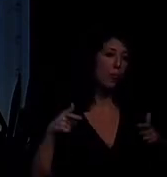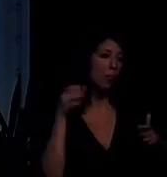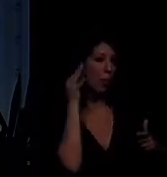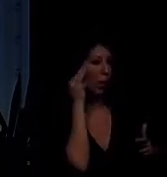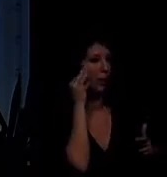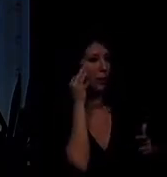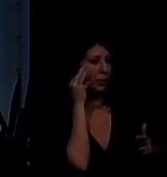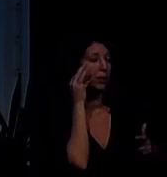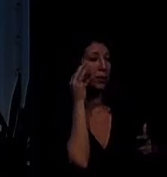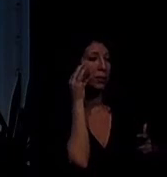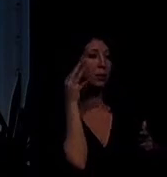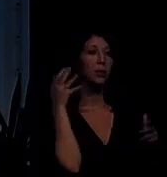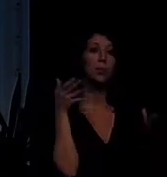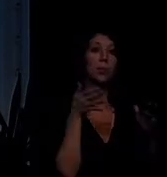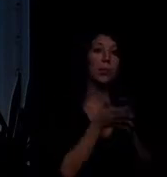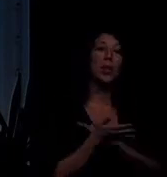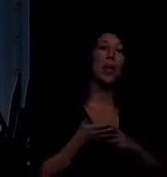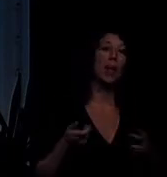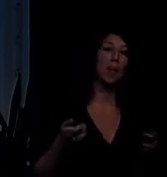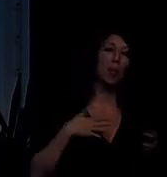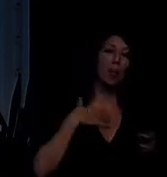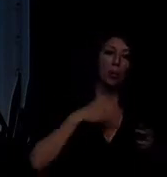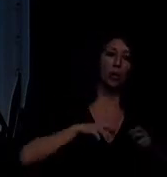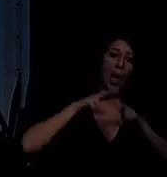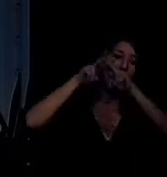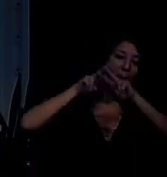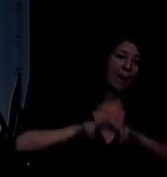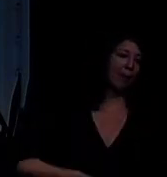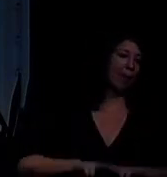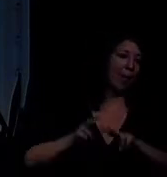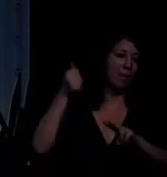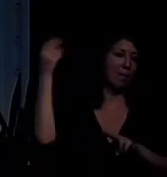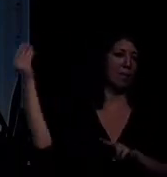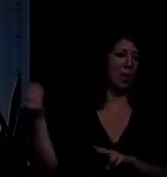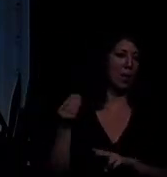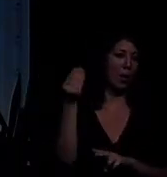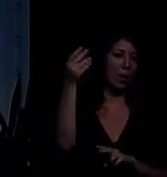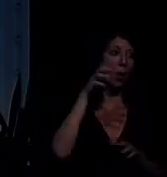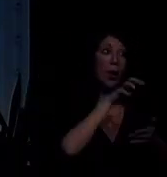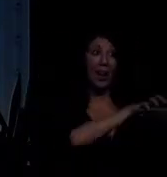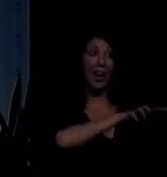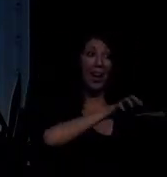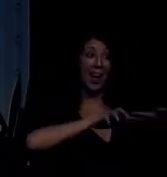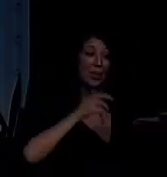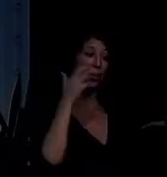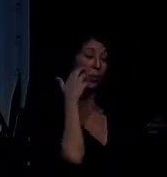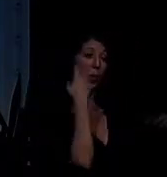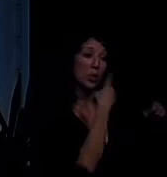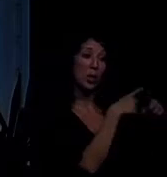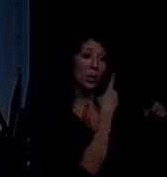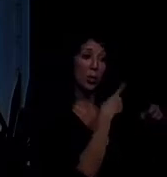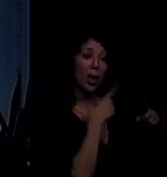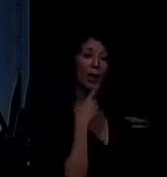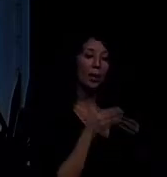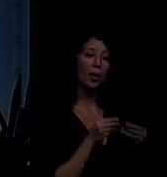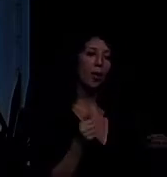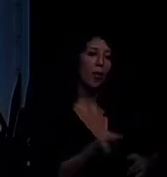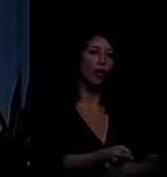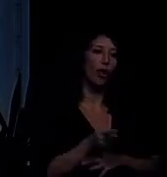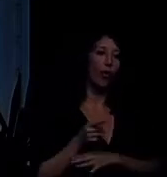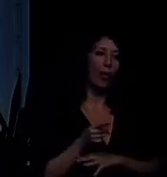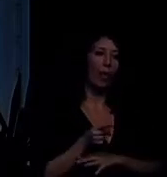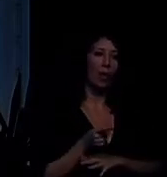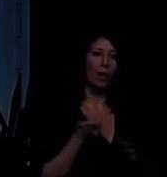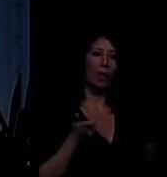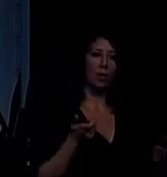todo porque nos permite analizar y verbalizar los relatos sobre el peligro sexual y la desaparición forzada de mujeres en el